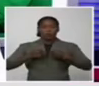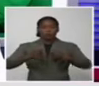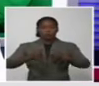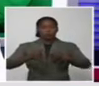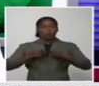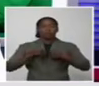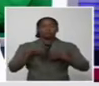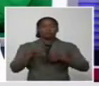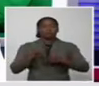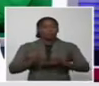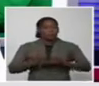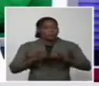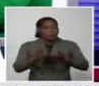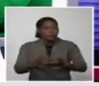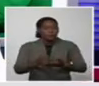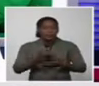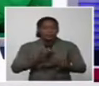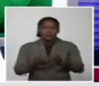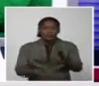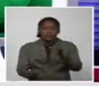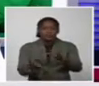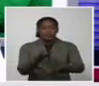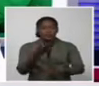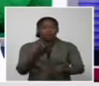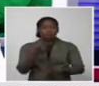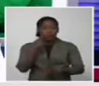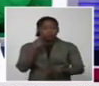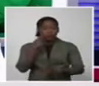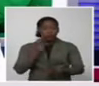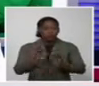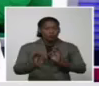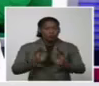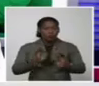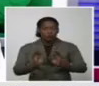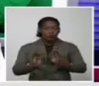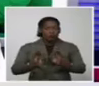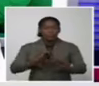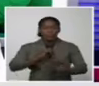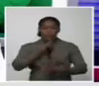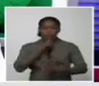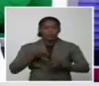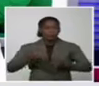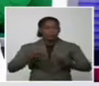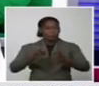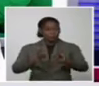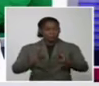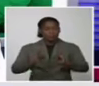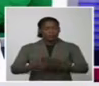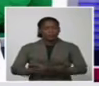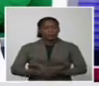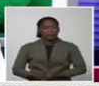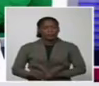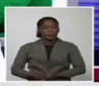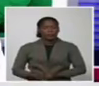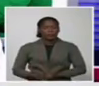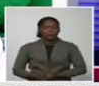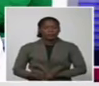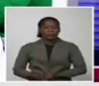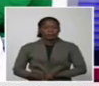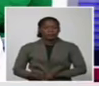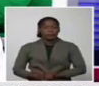que se utilizan en estos casos y lamentablemente tampoco fueron efectivas. El paciente